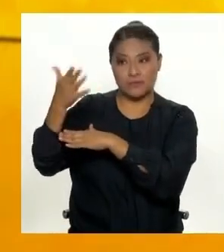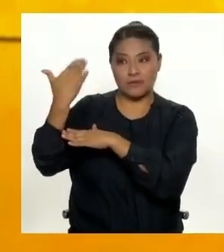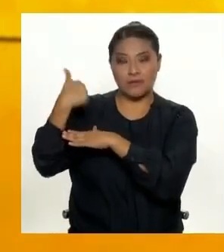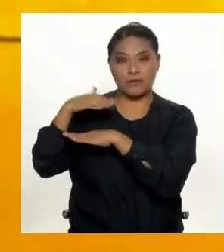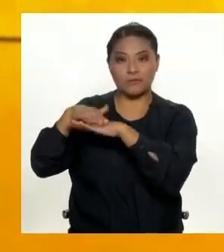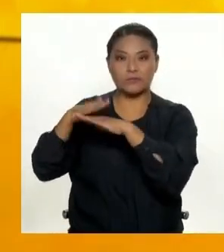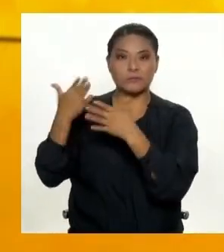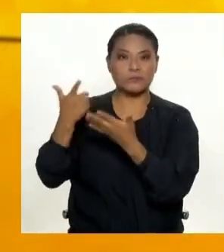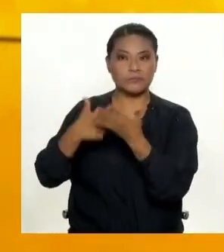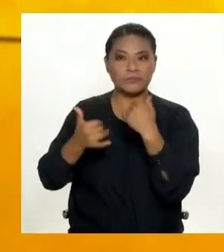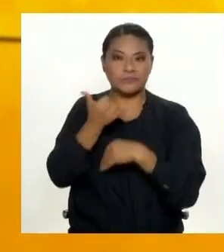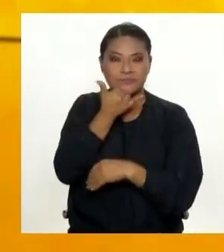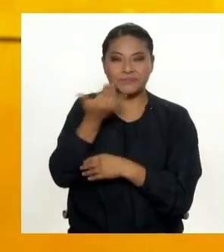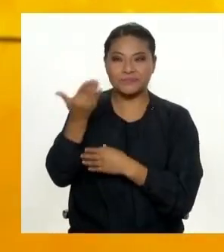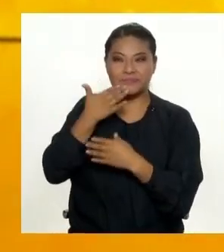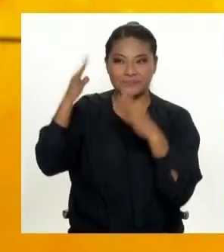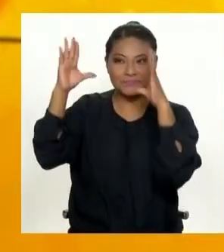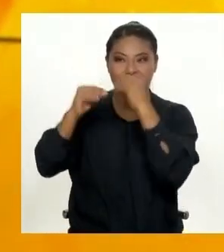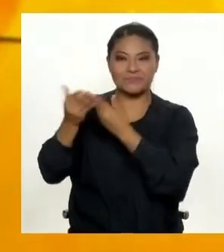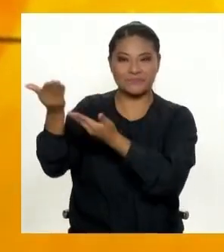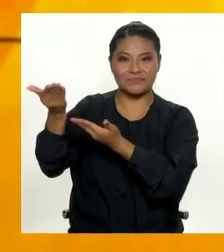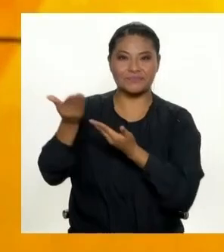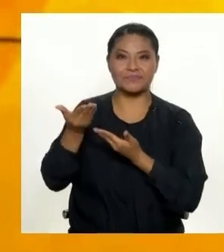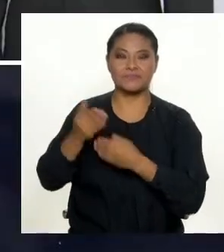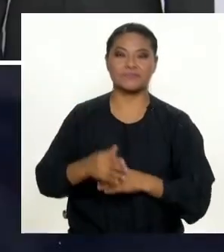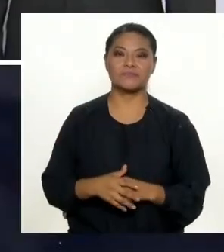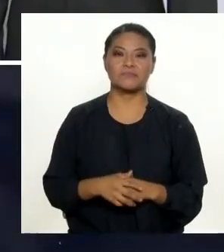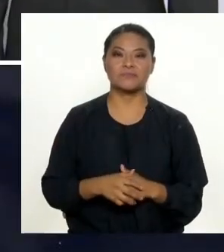preguntamos qué está pasando. Muy buenas noches.